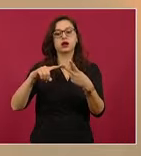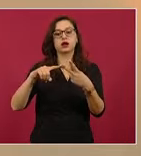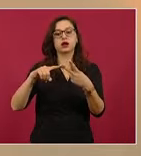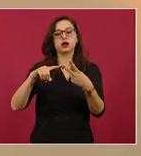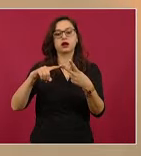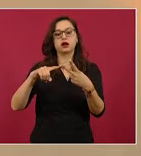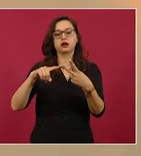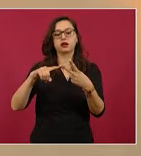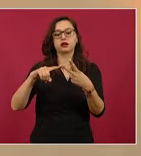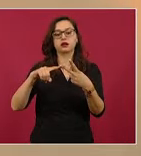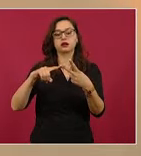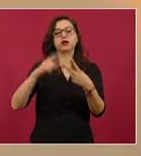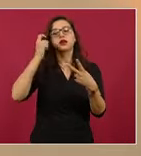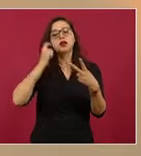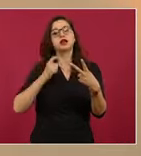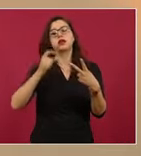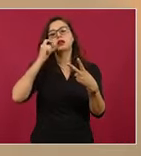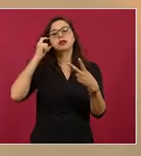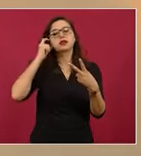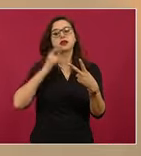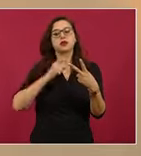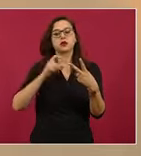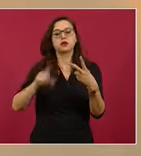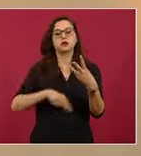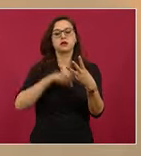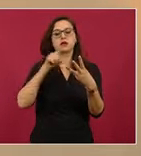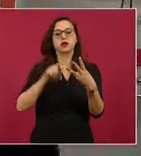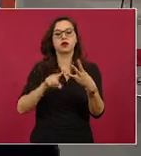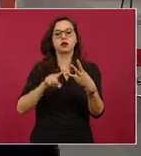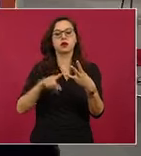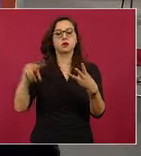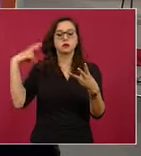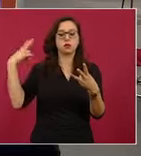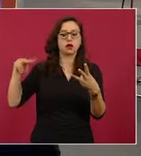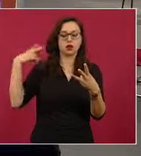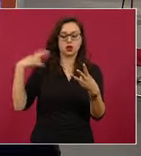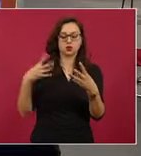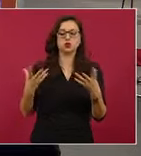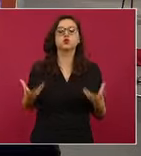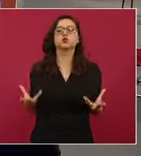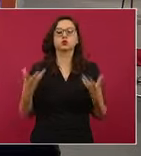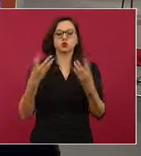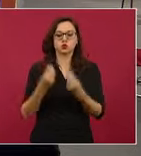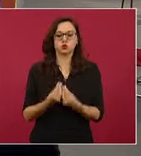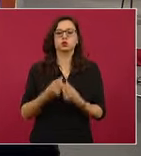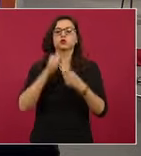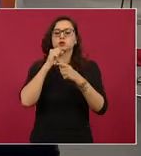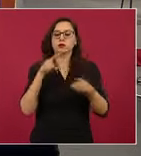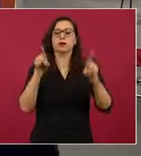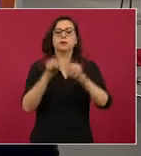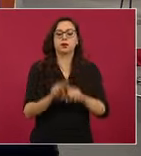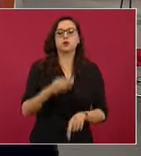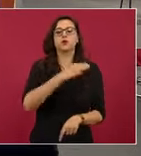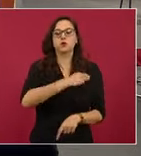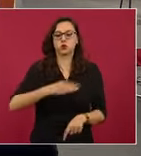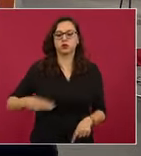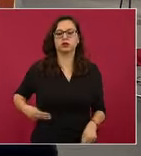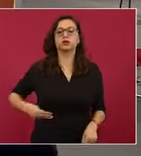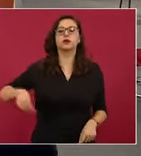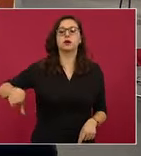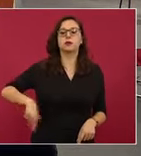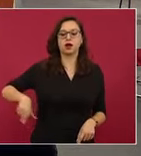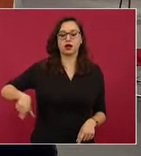de Guerrero y el estado de Veracruz. También con los gobiernos municipales y en general